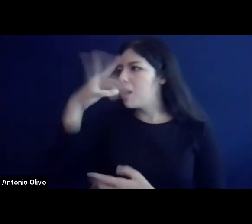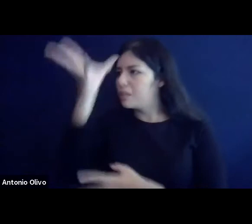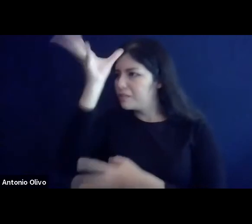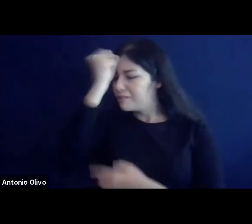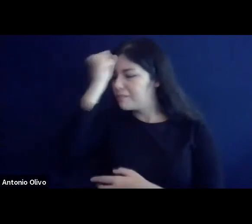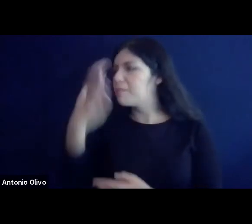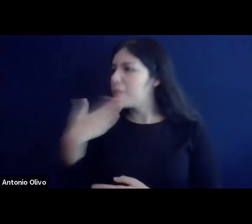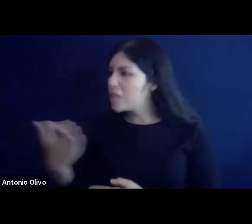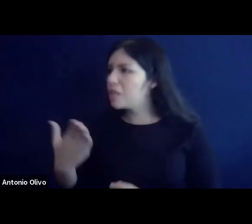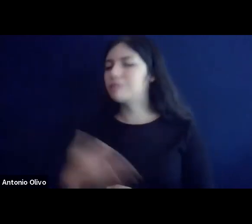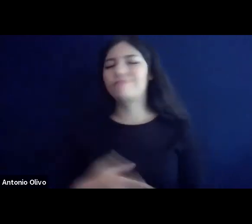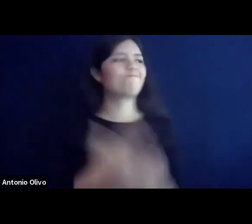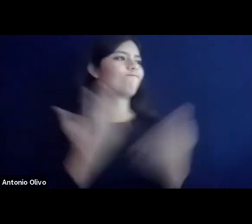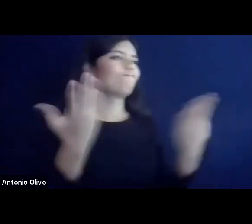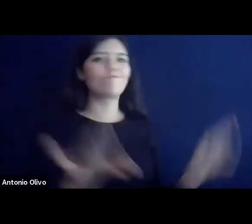de postular un doctorado.